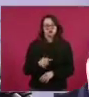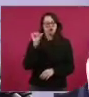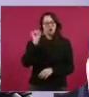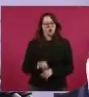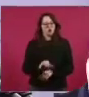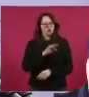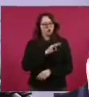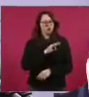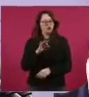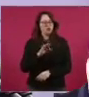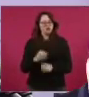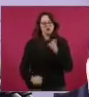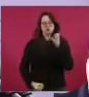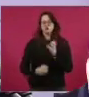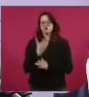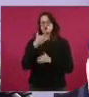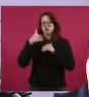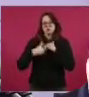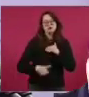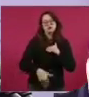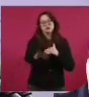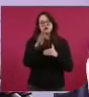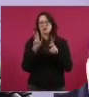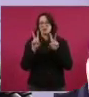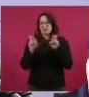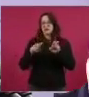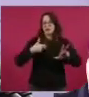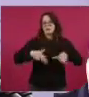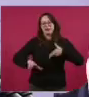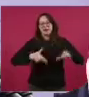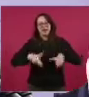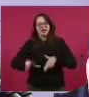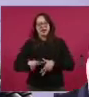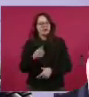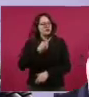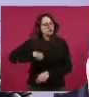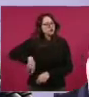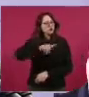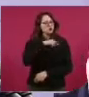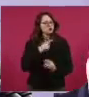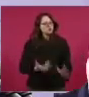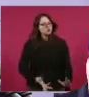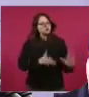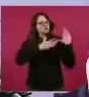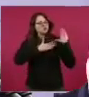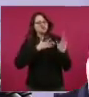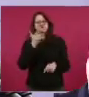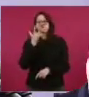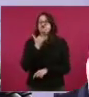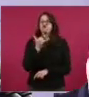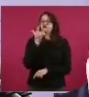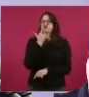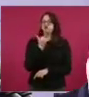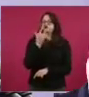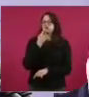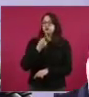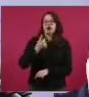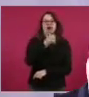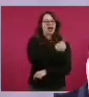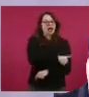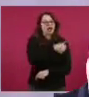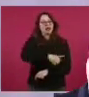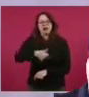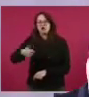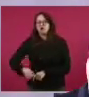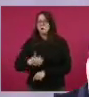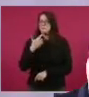los que formamos parte de esta gran familia, pero sobre todo es un compromiso para seguir haciendo cada uno desde nuestra posición lo